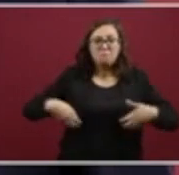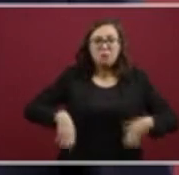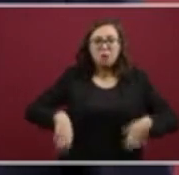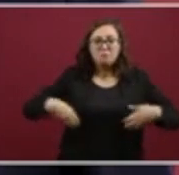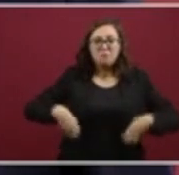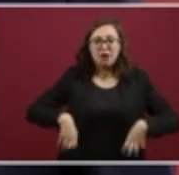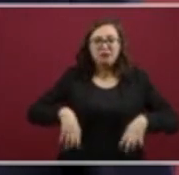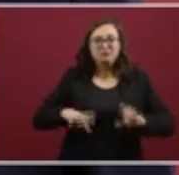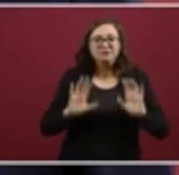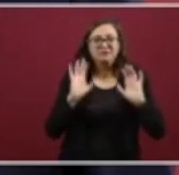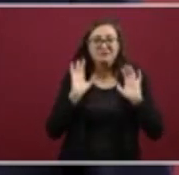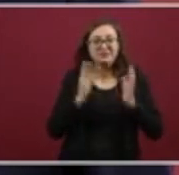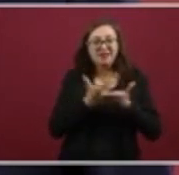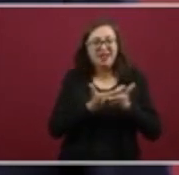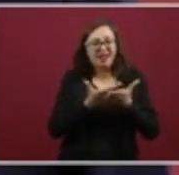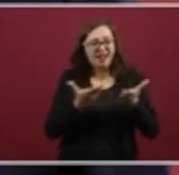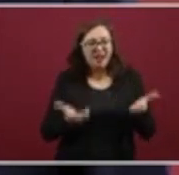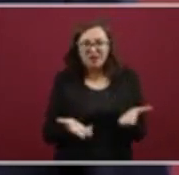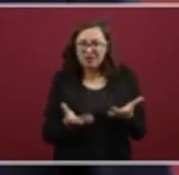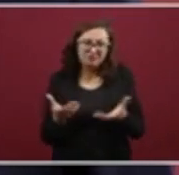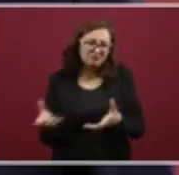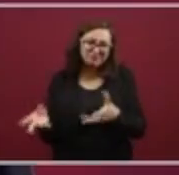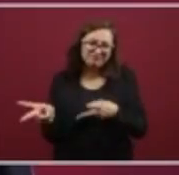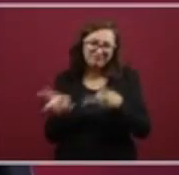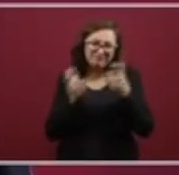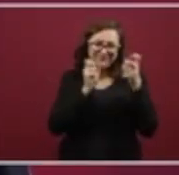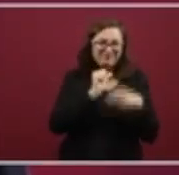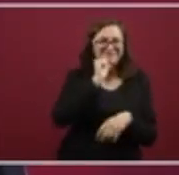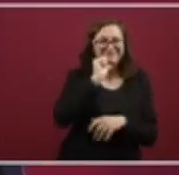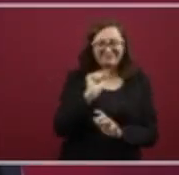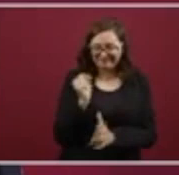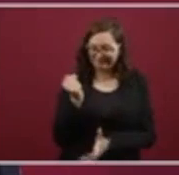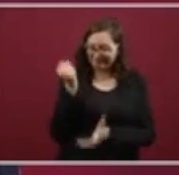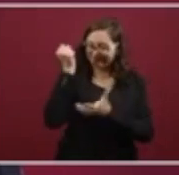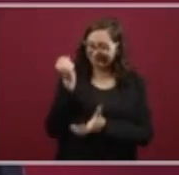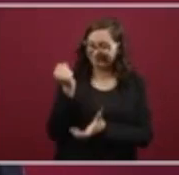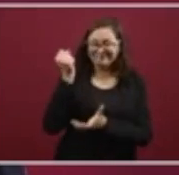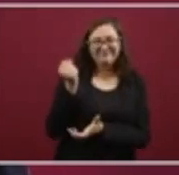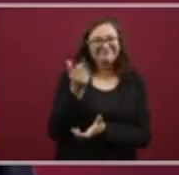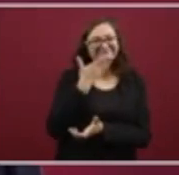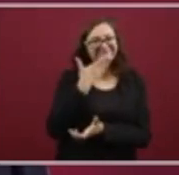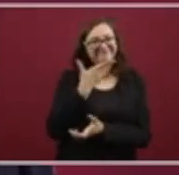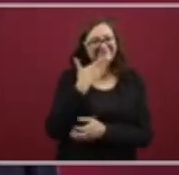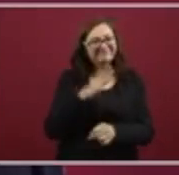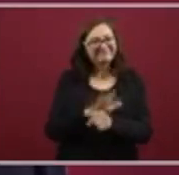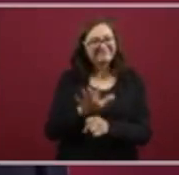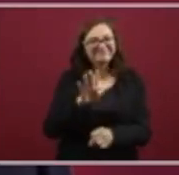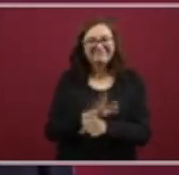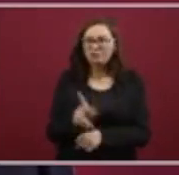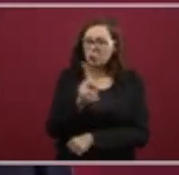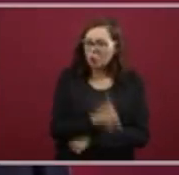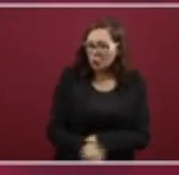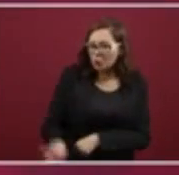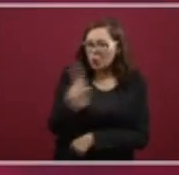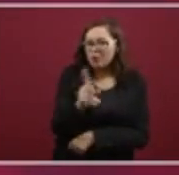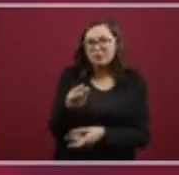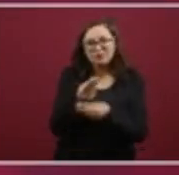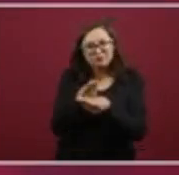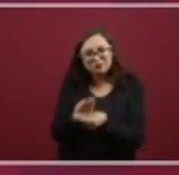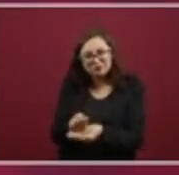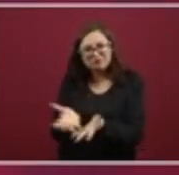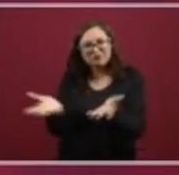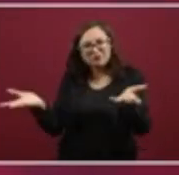Y ahora el dinero del presupuesto se destina al pueblo,